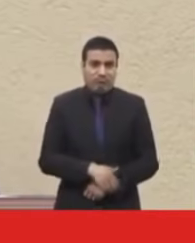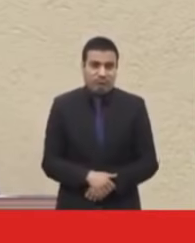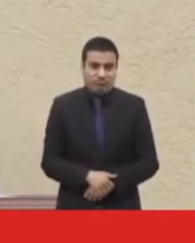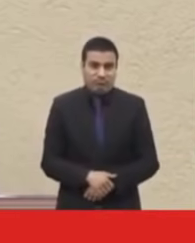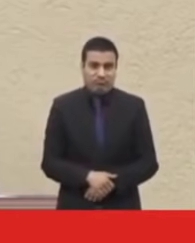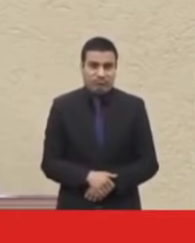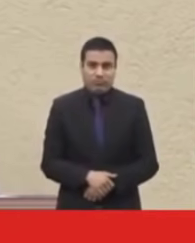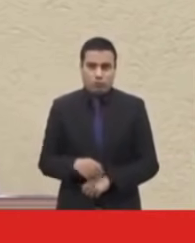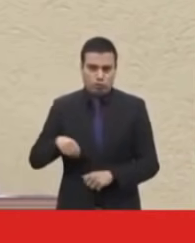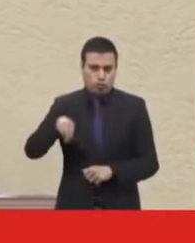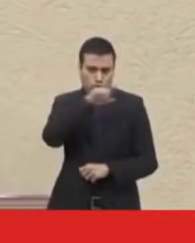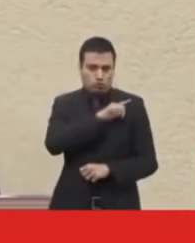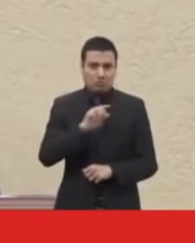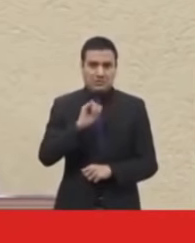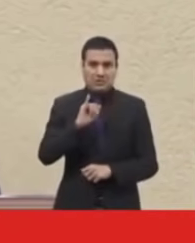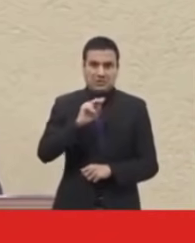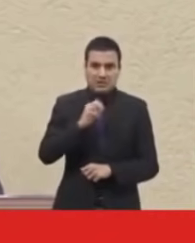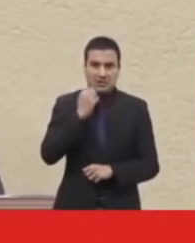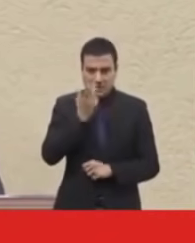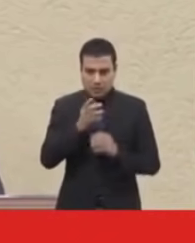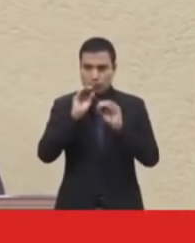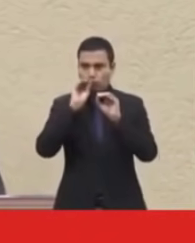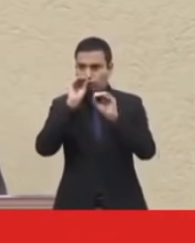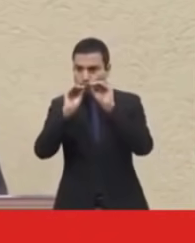quería instalar que eran más mesas